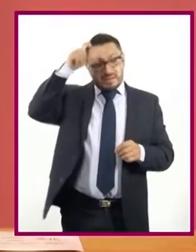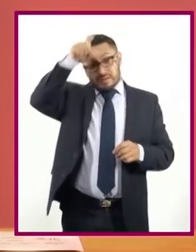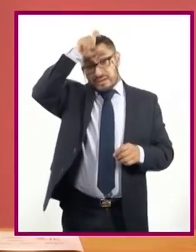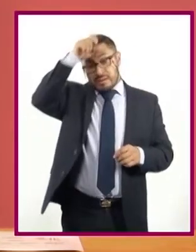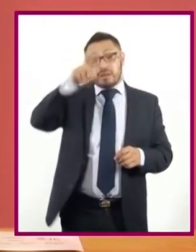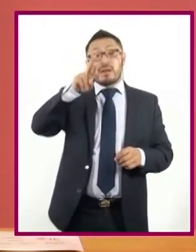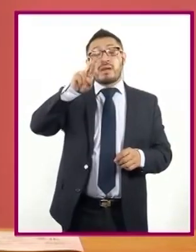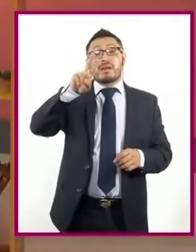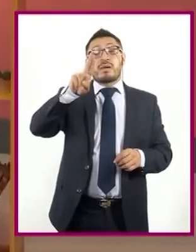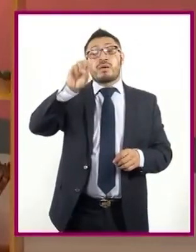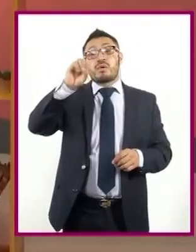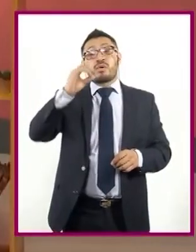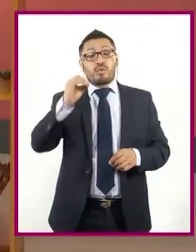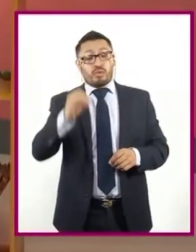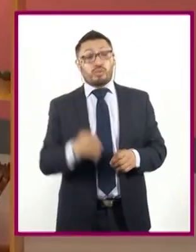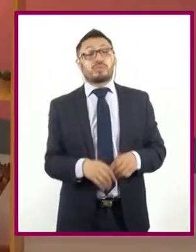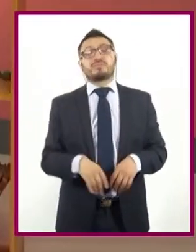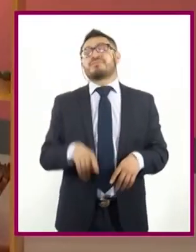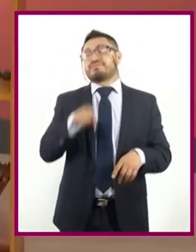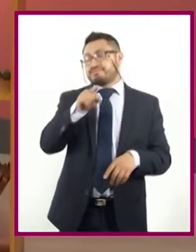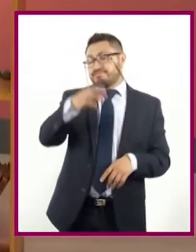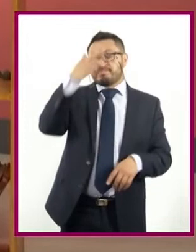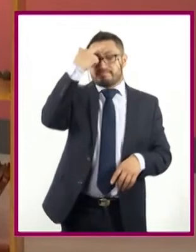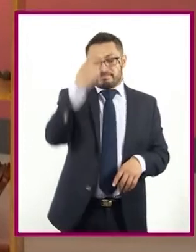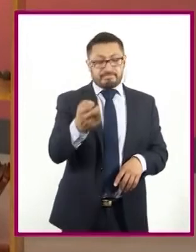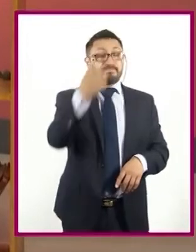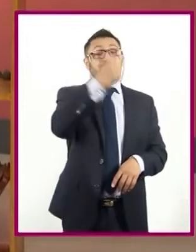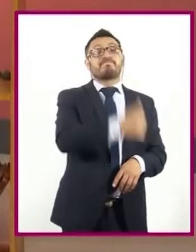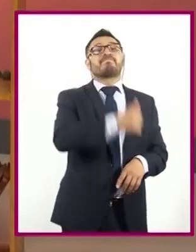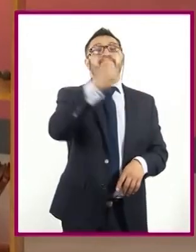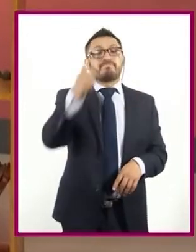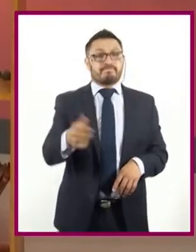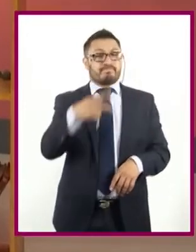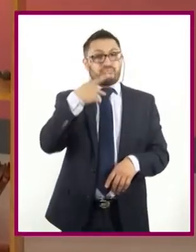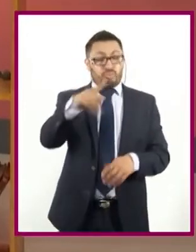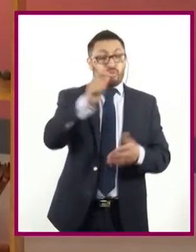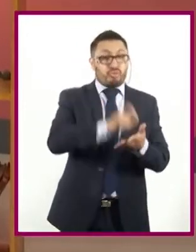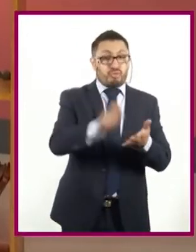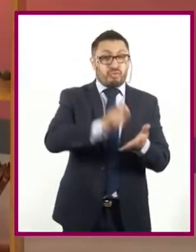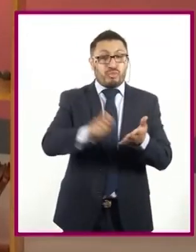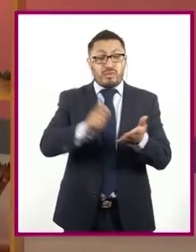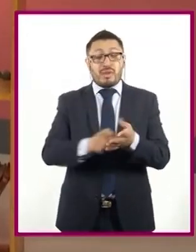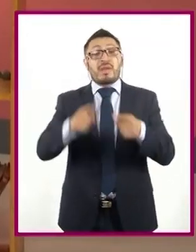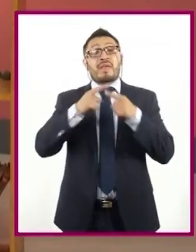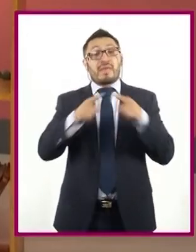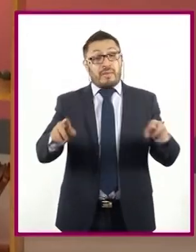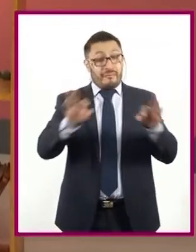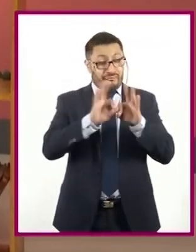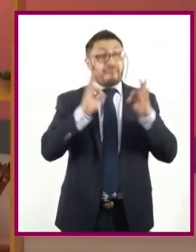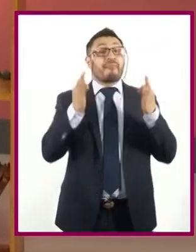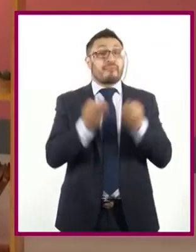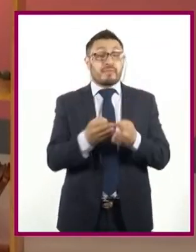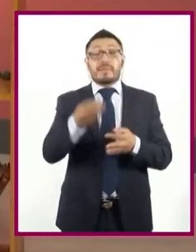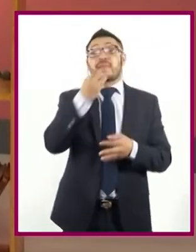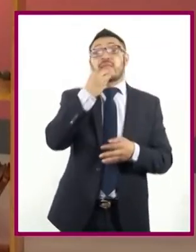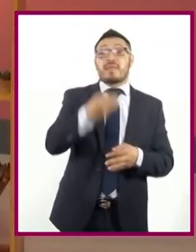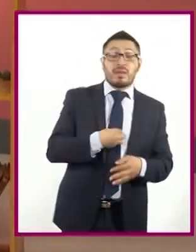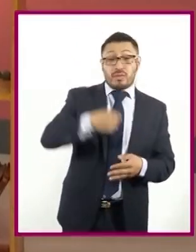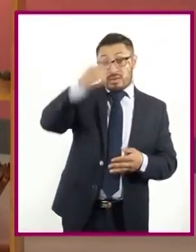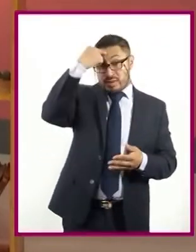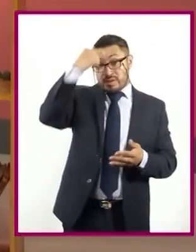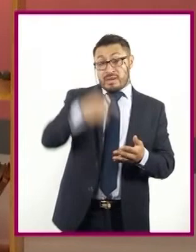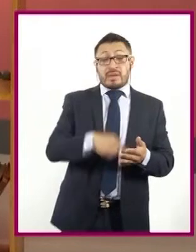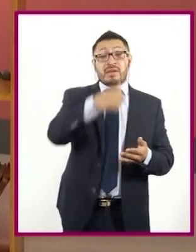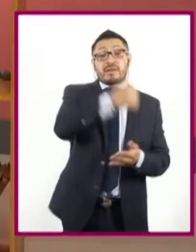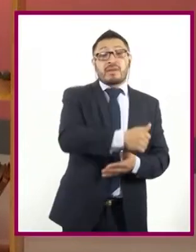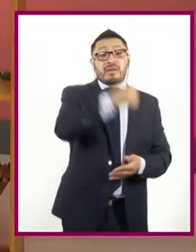ruso. Tienes razón, y cada uno maneja su escritura de forma diferente. Aunque las creencias de cada